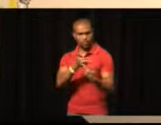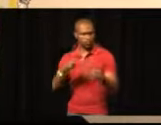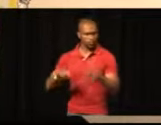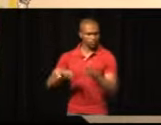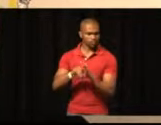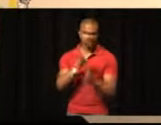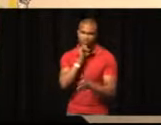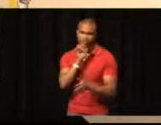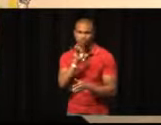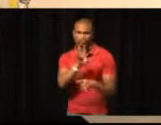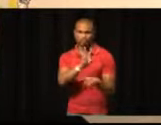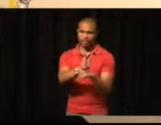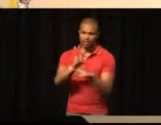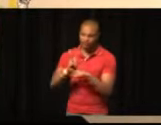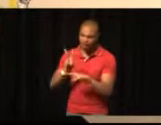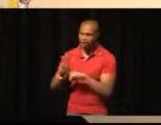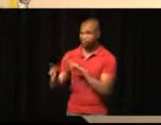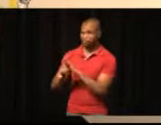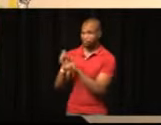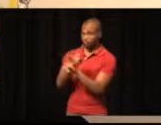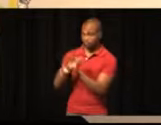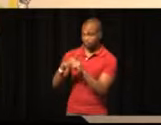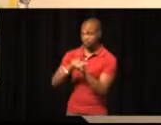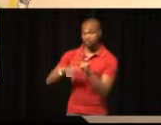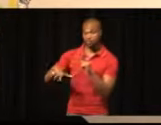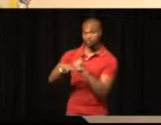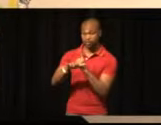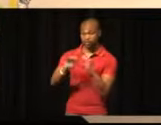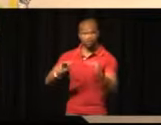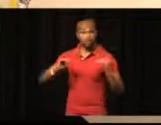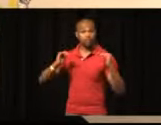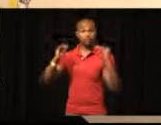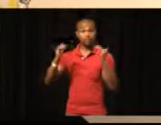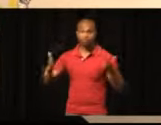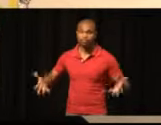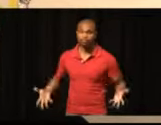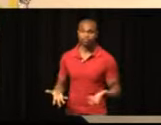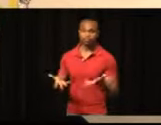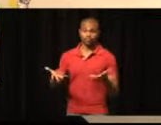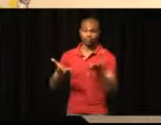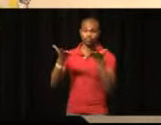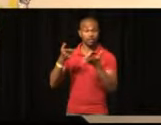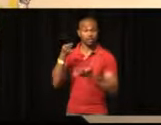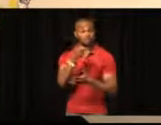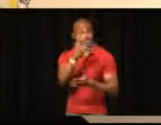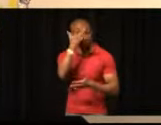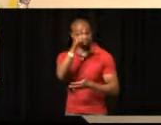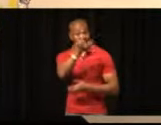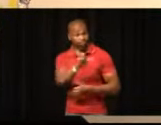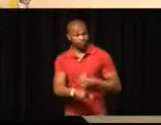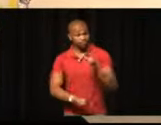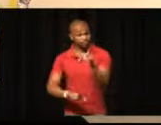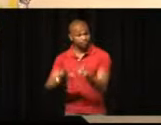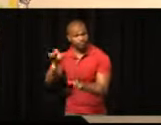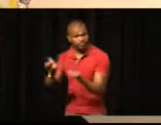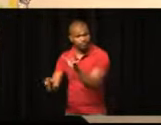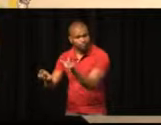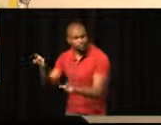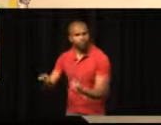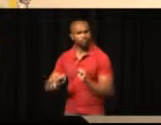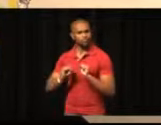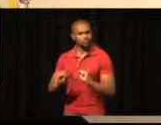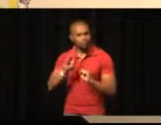de no solamente del cuidado, de la protección social, pero sobre todo de la promoción de esos ciudadanos,